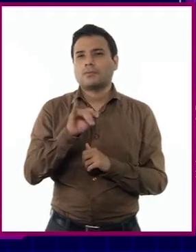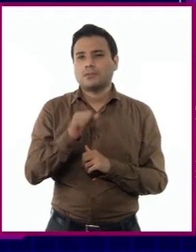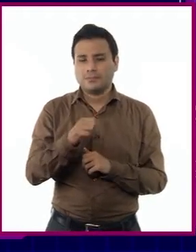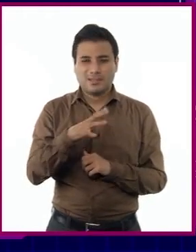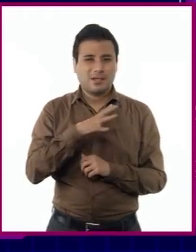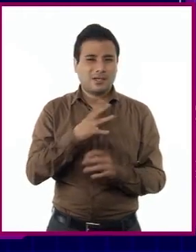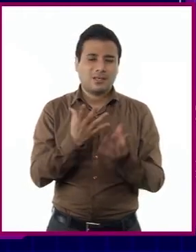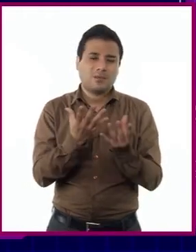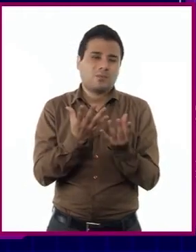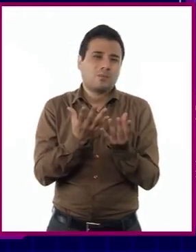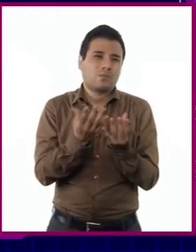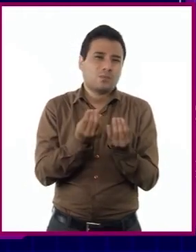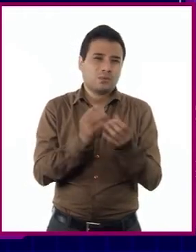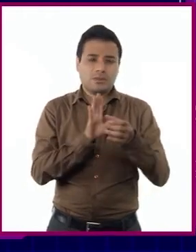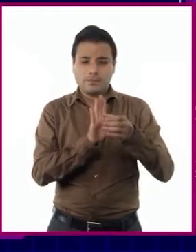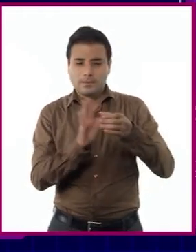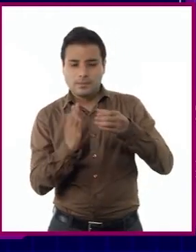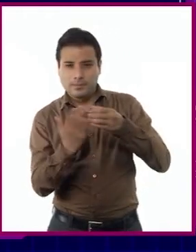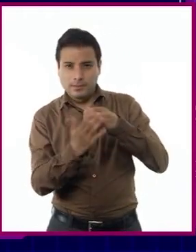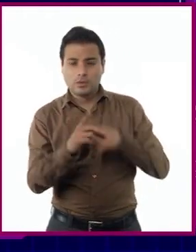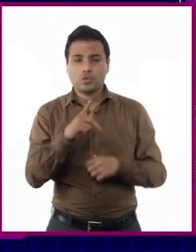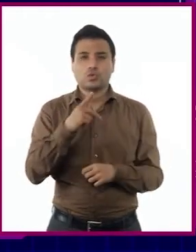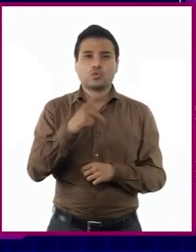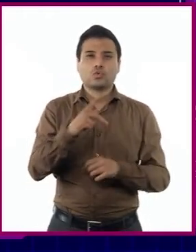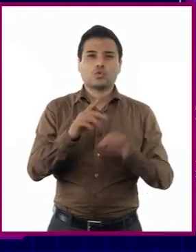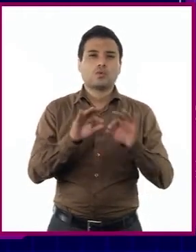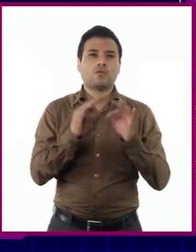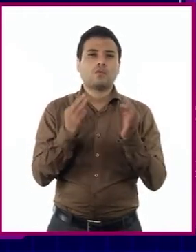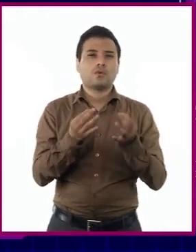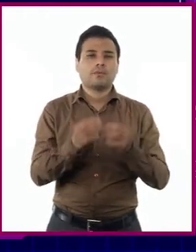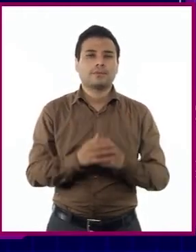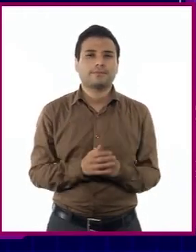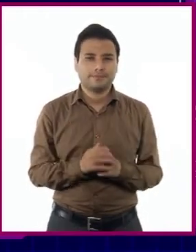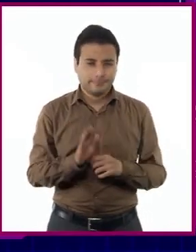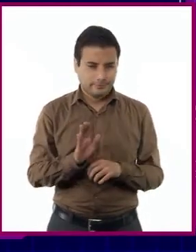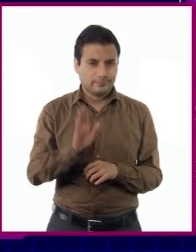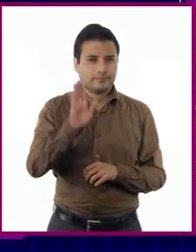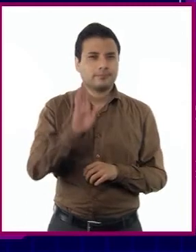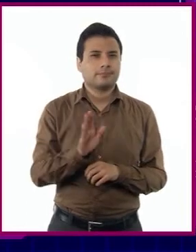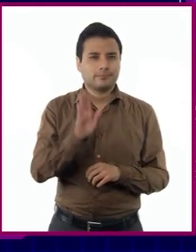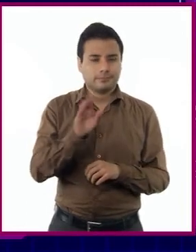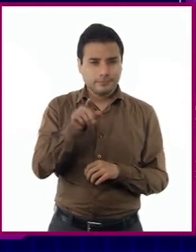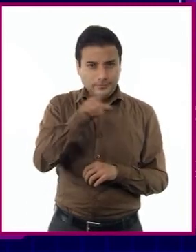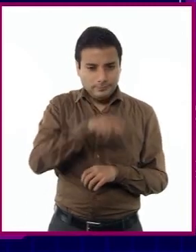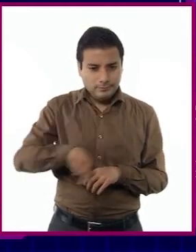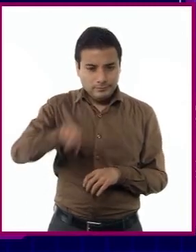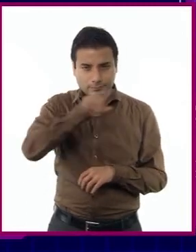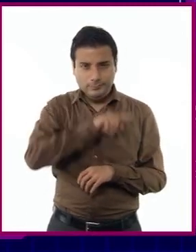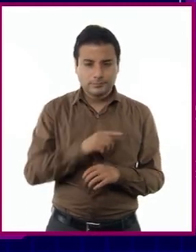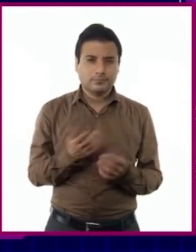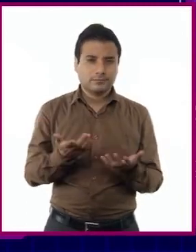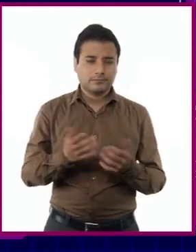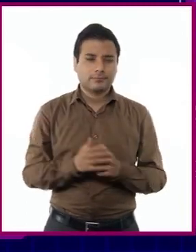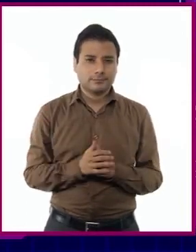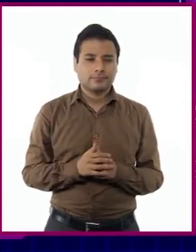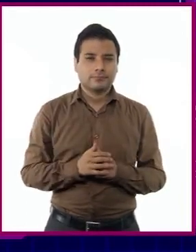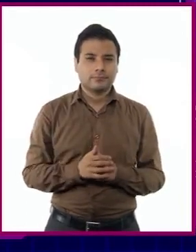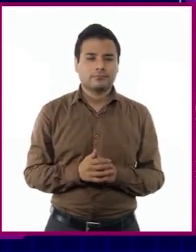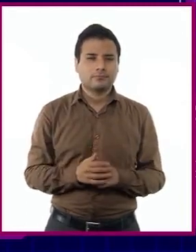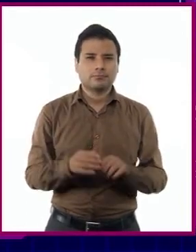tal que la forma de su base tiende a un círculo entonces la expresión